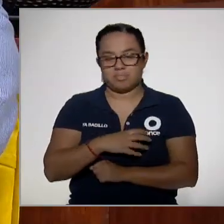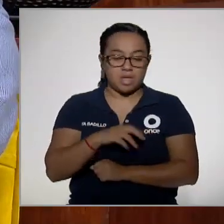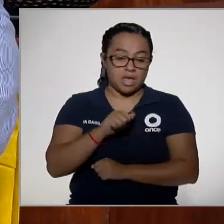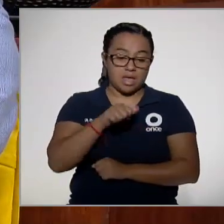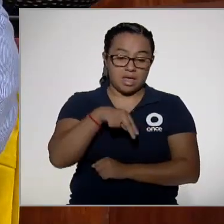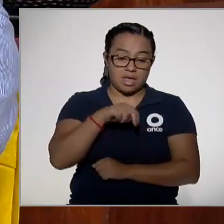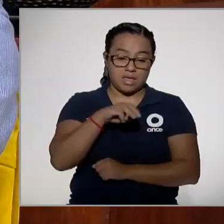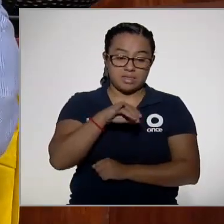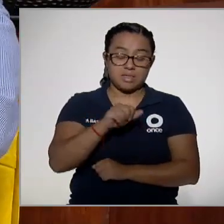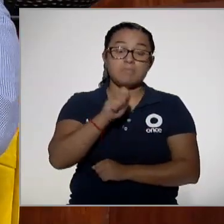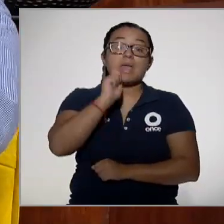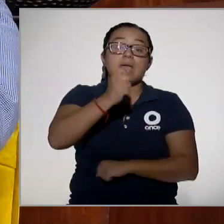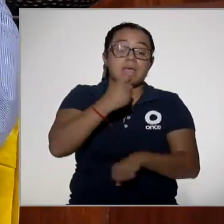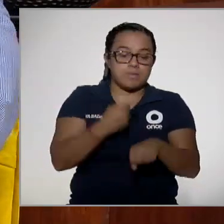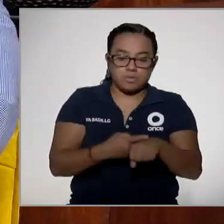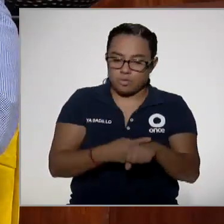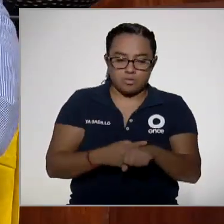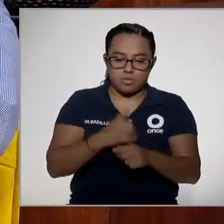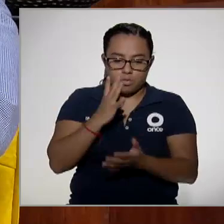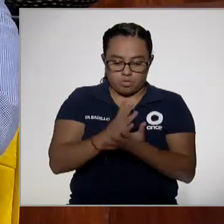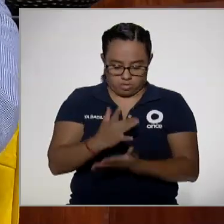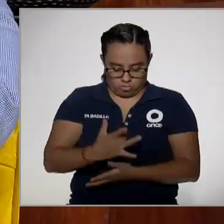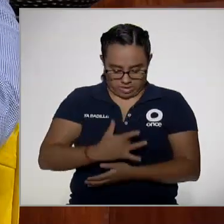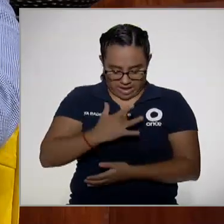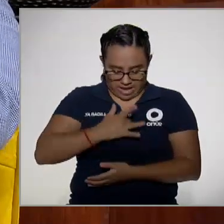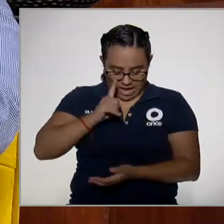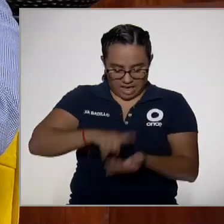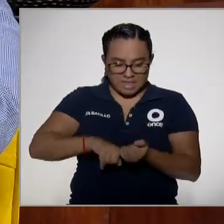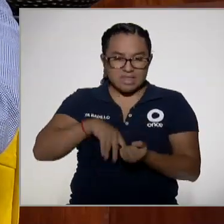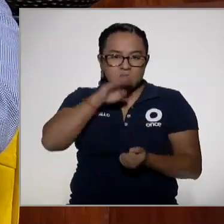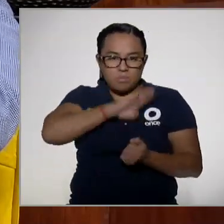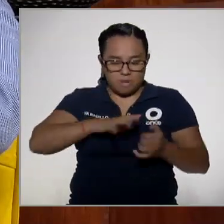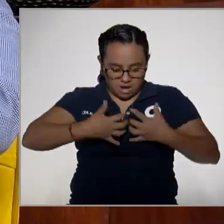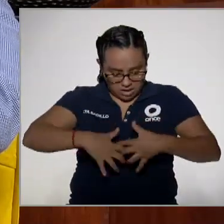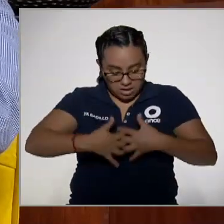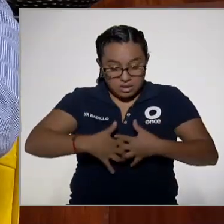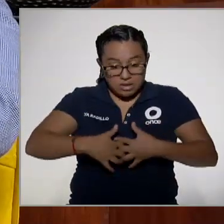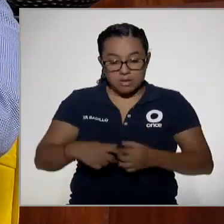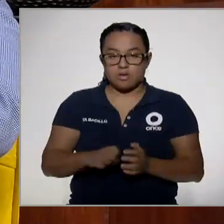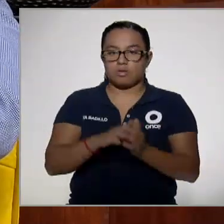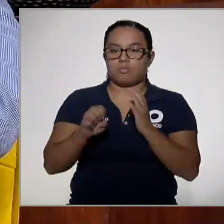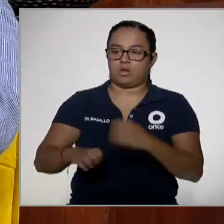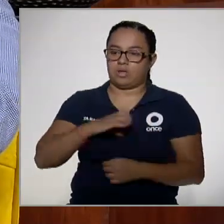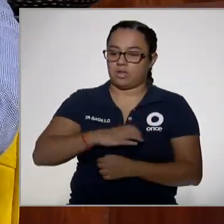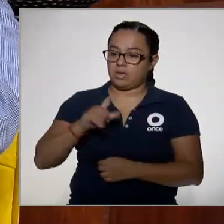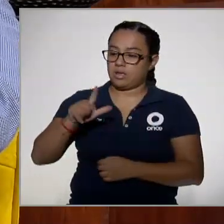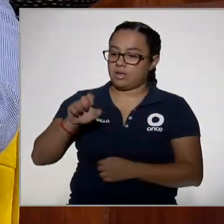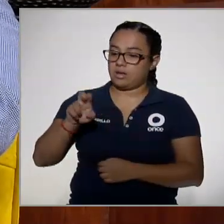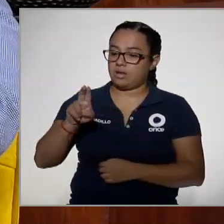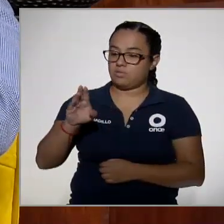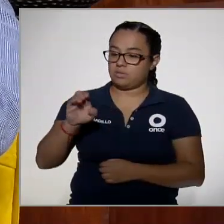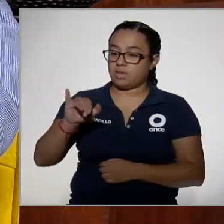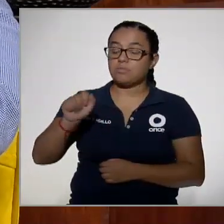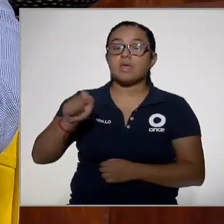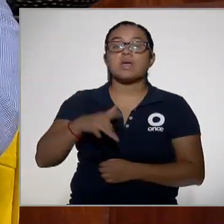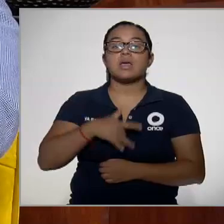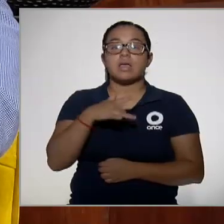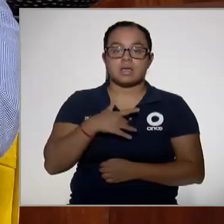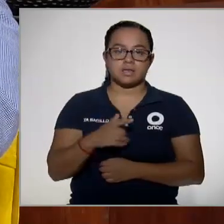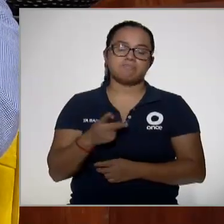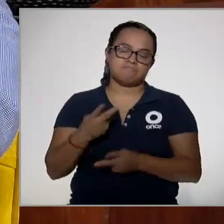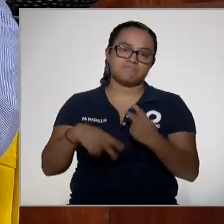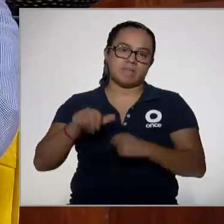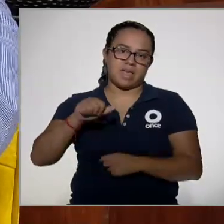no es una enfermedad sino que es un síntoma entonces hay cáncer por ejemplo la leucemia que parte de sus síntomas es de la